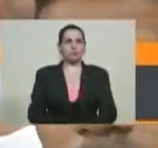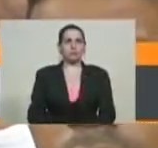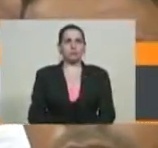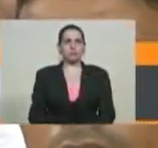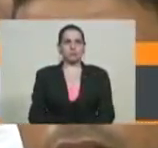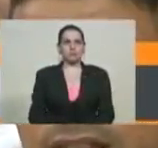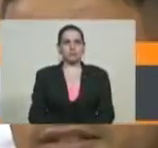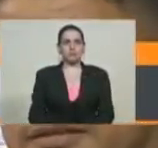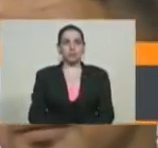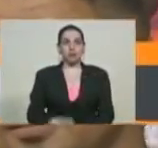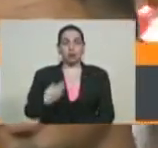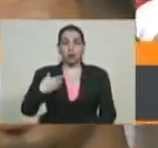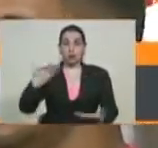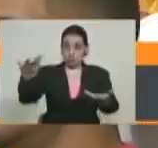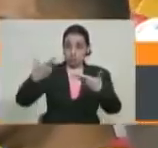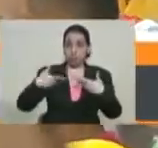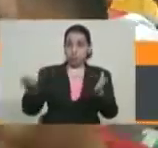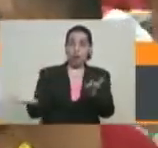¿Cuento con ustedes?